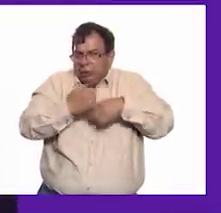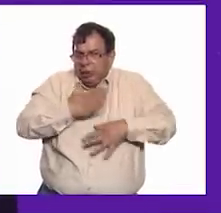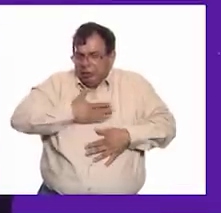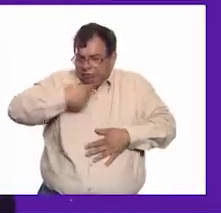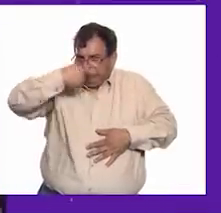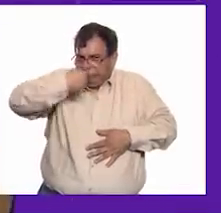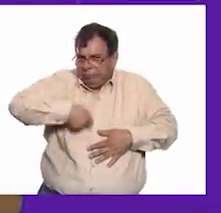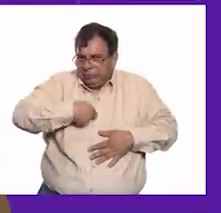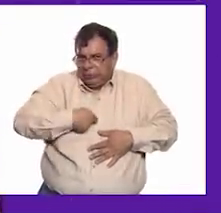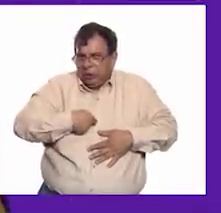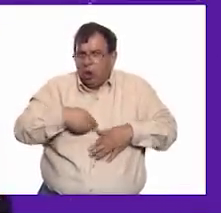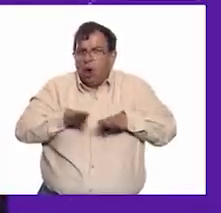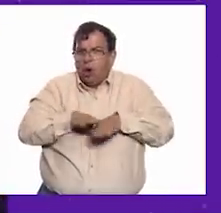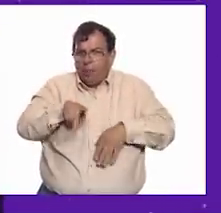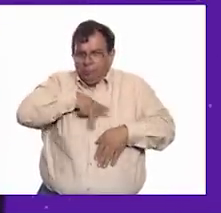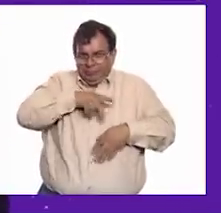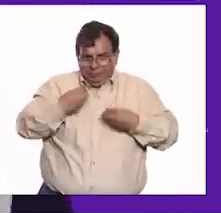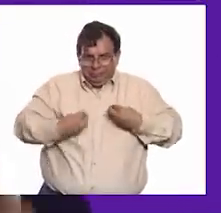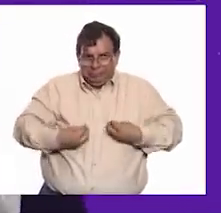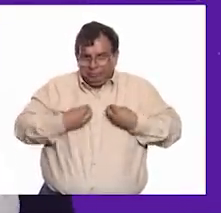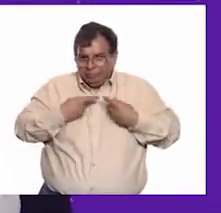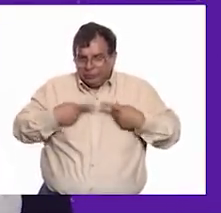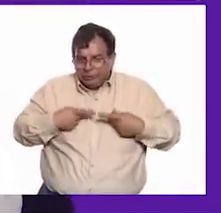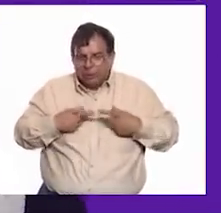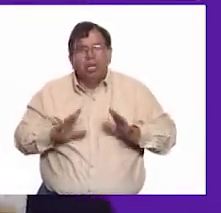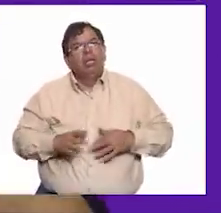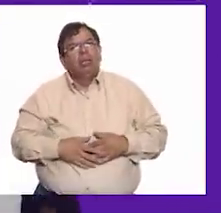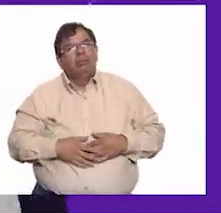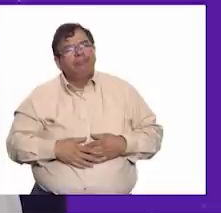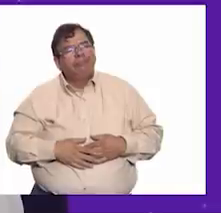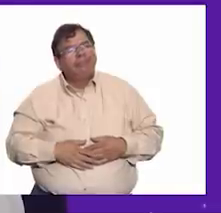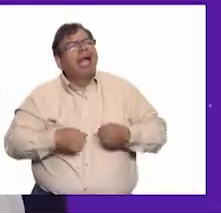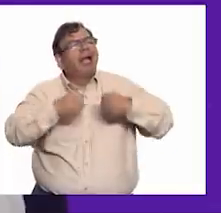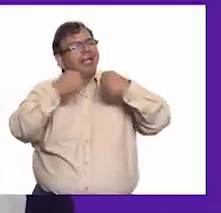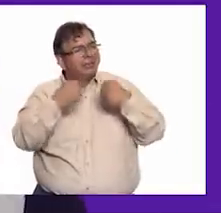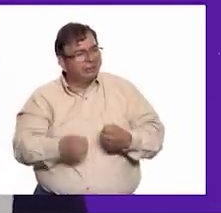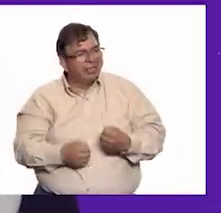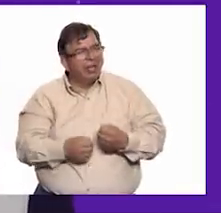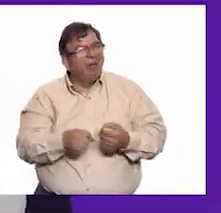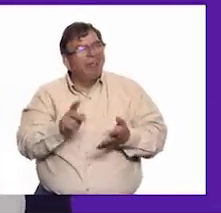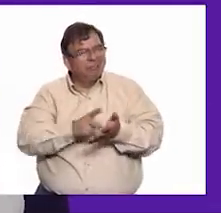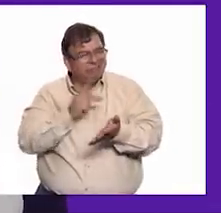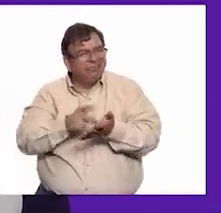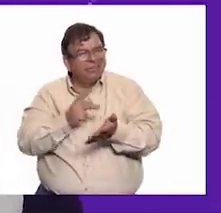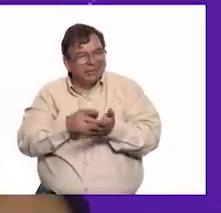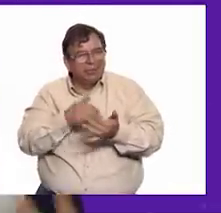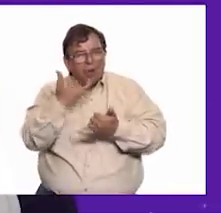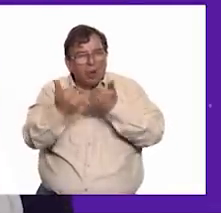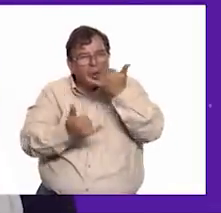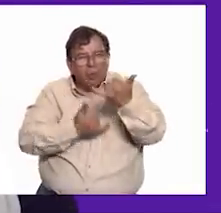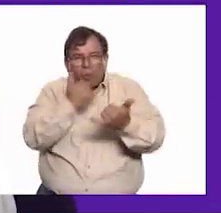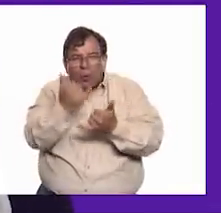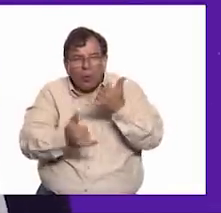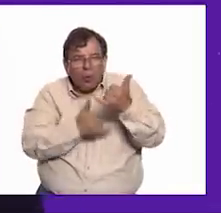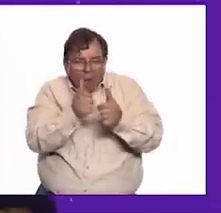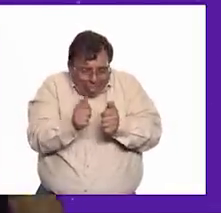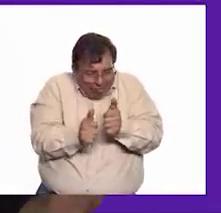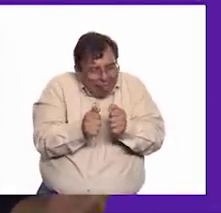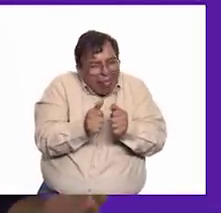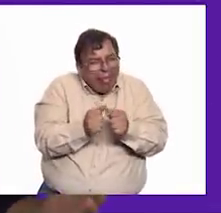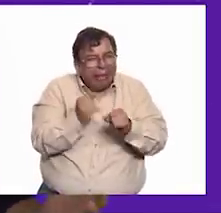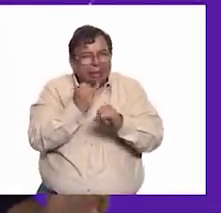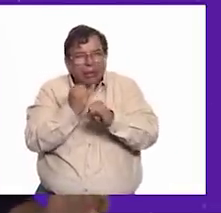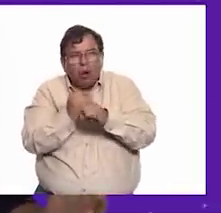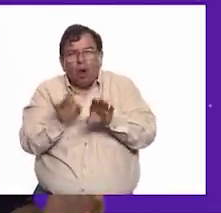identidad digital y nuestra propia persona. Estoy seguro de que en muchas ocasiones todos hemos jugado y chateado en línea, así